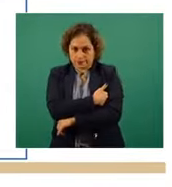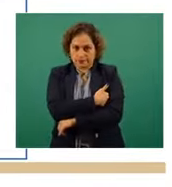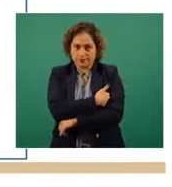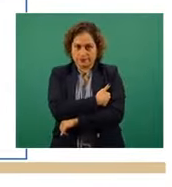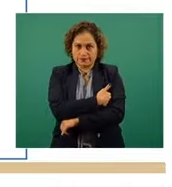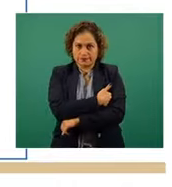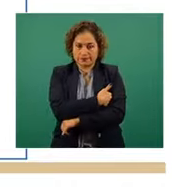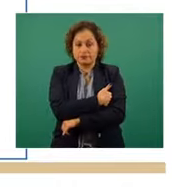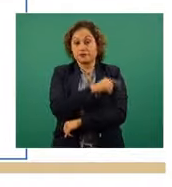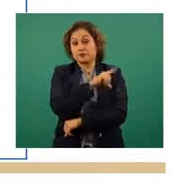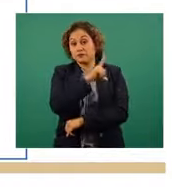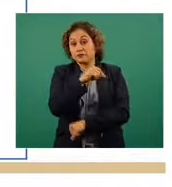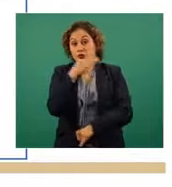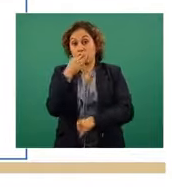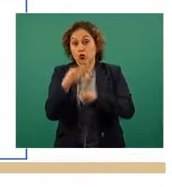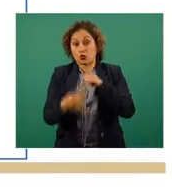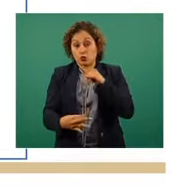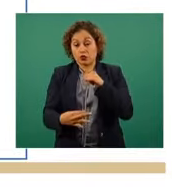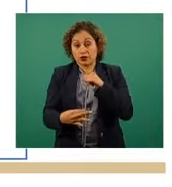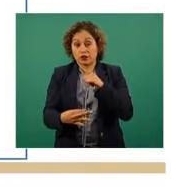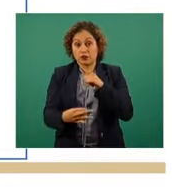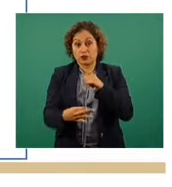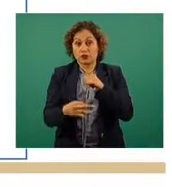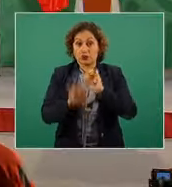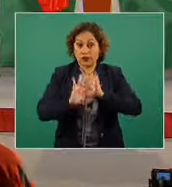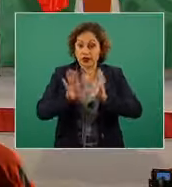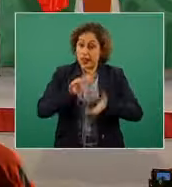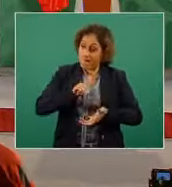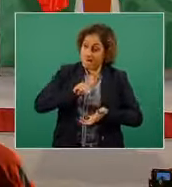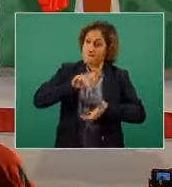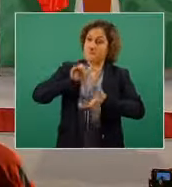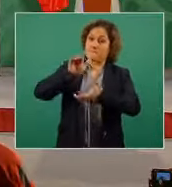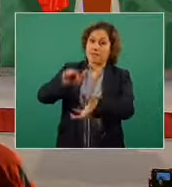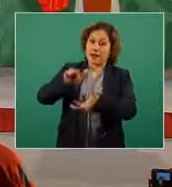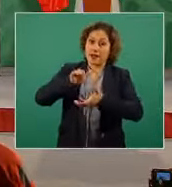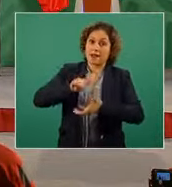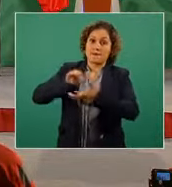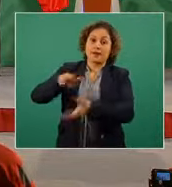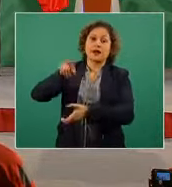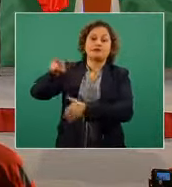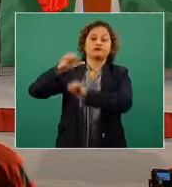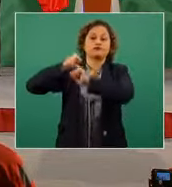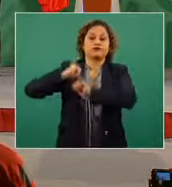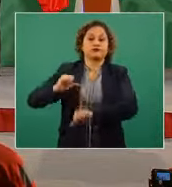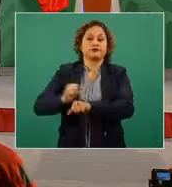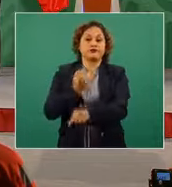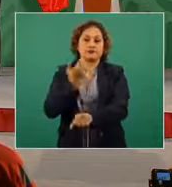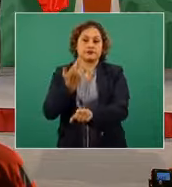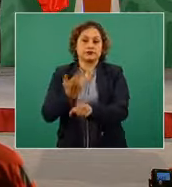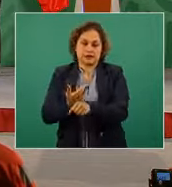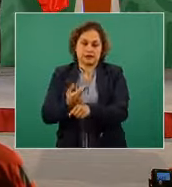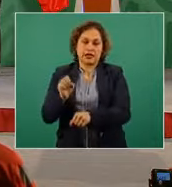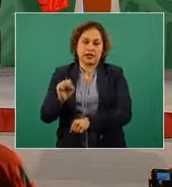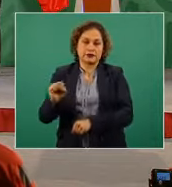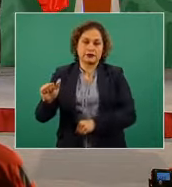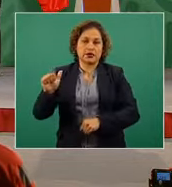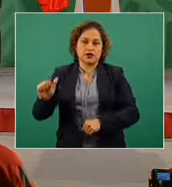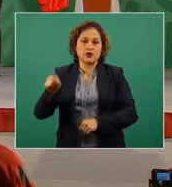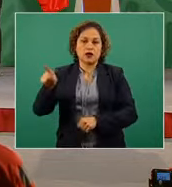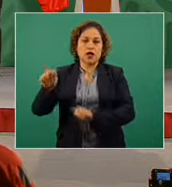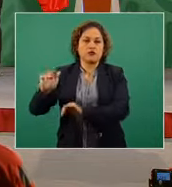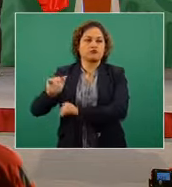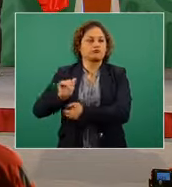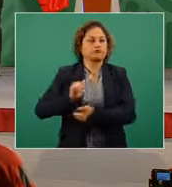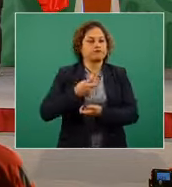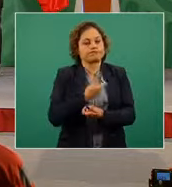para al último entregársele a las autoridades de salud para su distribución. Todo esto que les acabo de decir ya